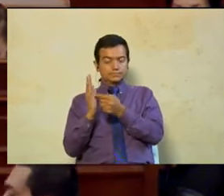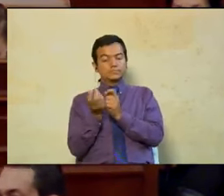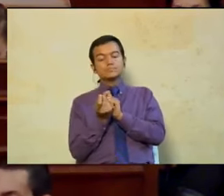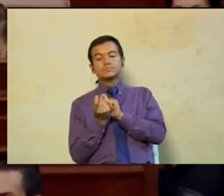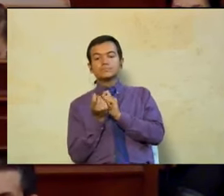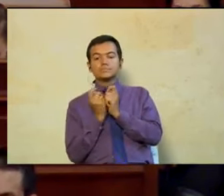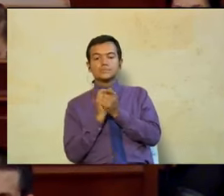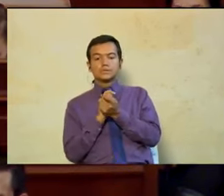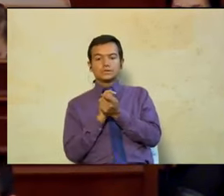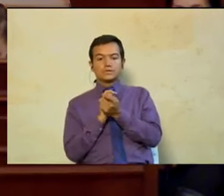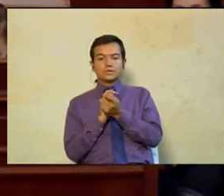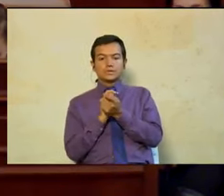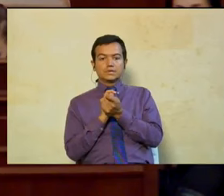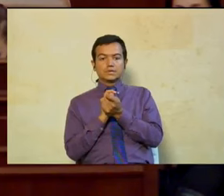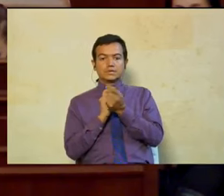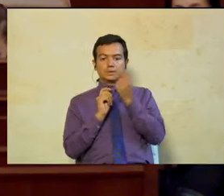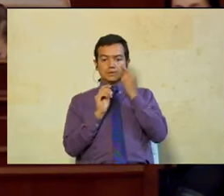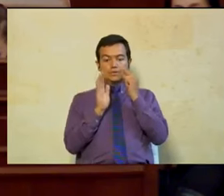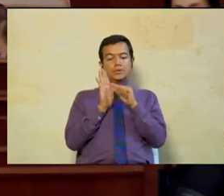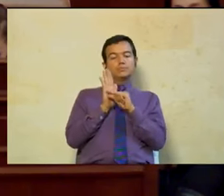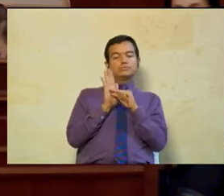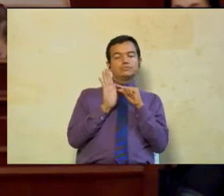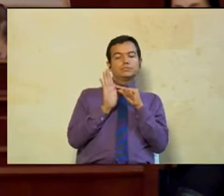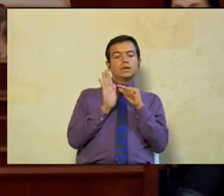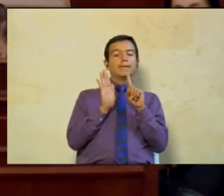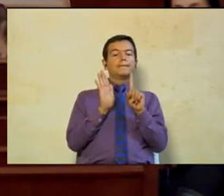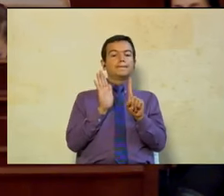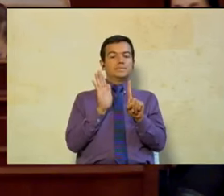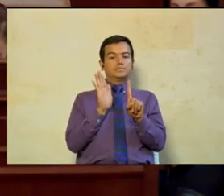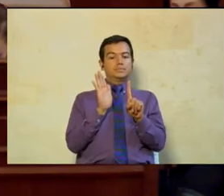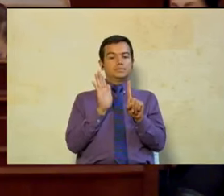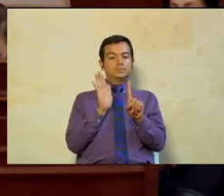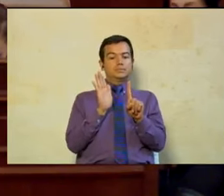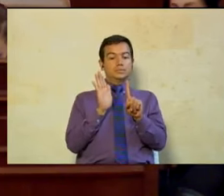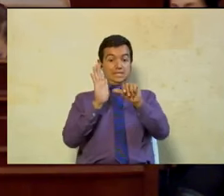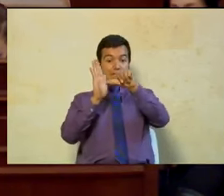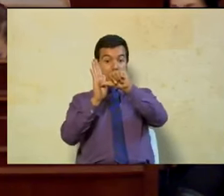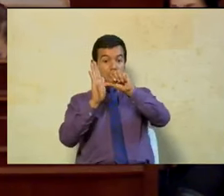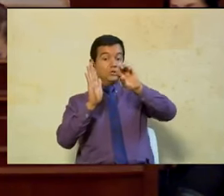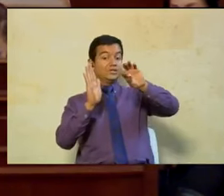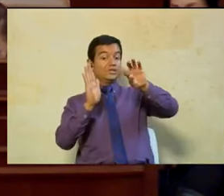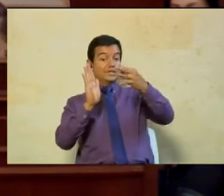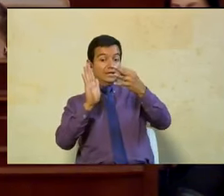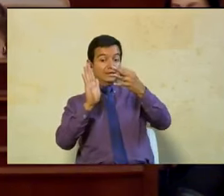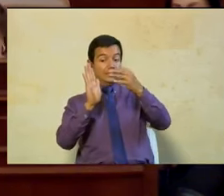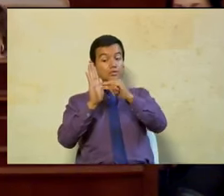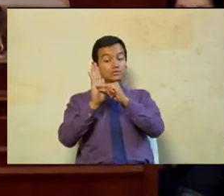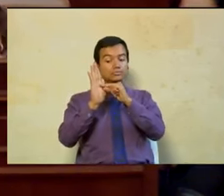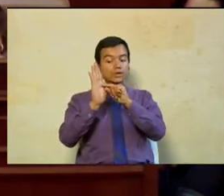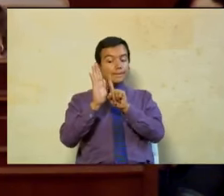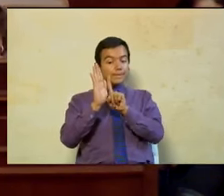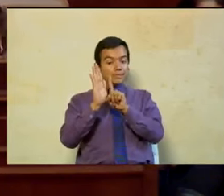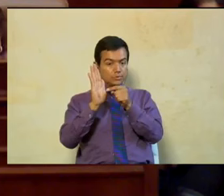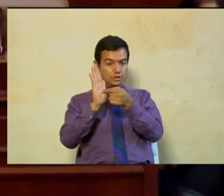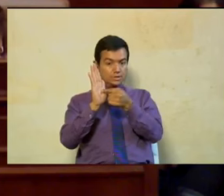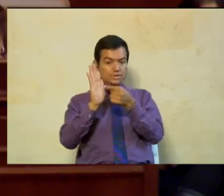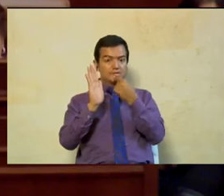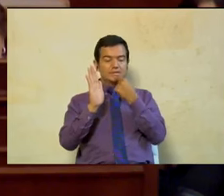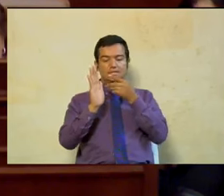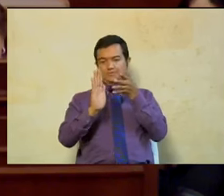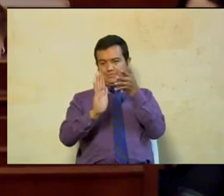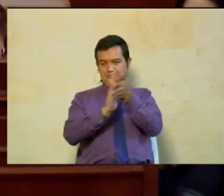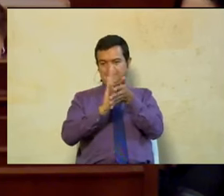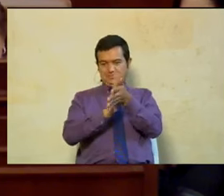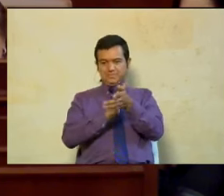Modificar el inciso primero del artículo 13 el cual quedará así el